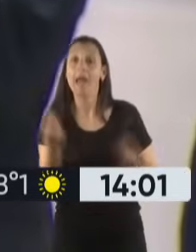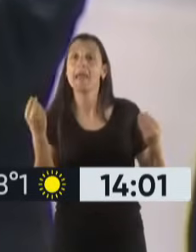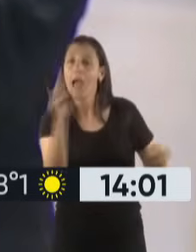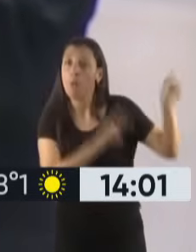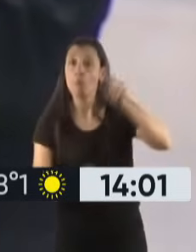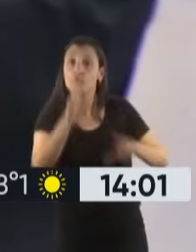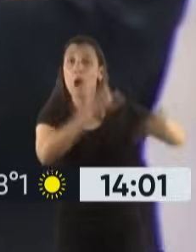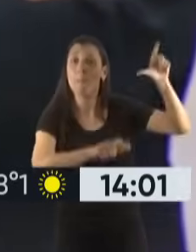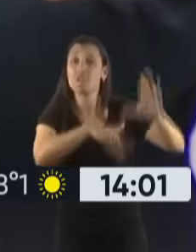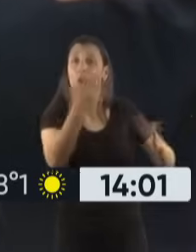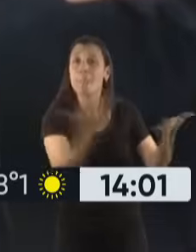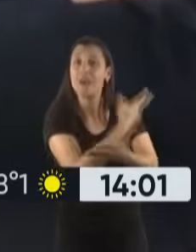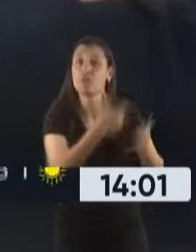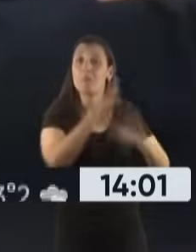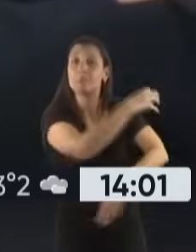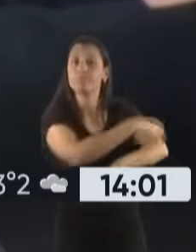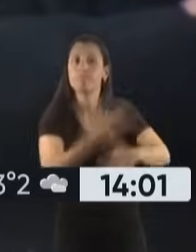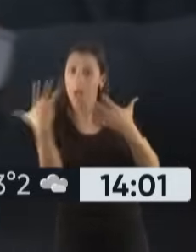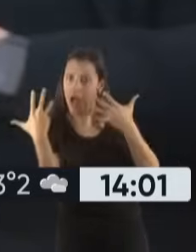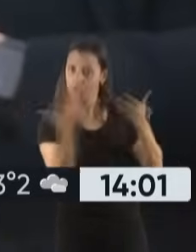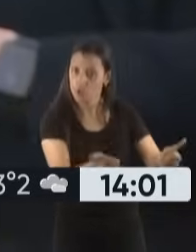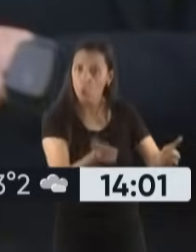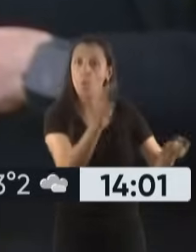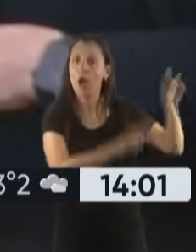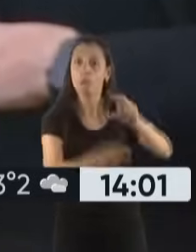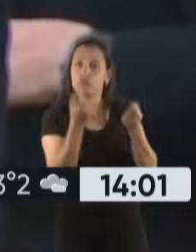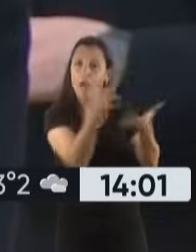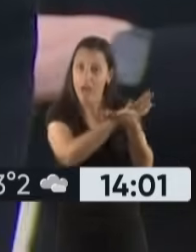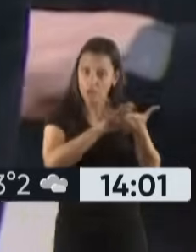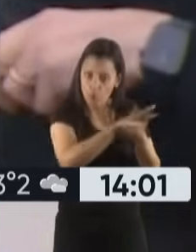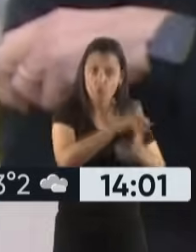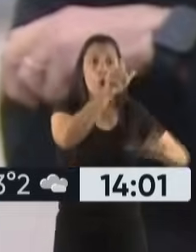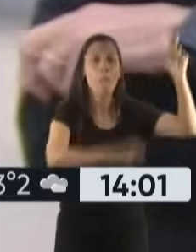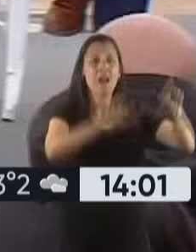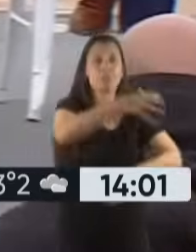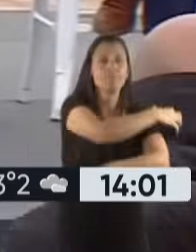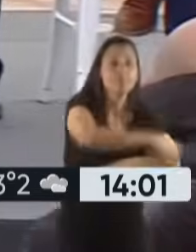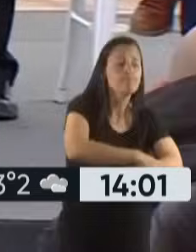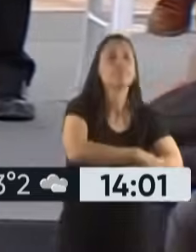de los que menos tienen. Sacar del pozo de la pobreza a los que han caído ahí.